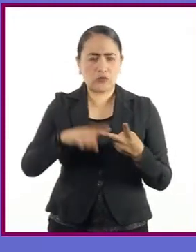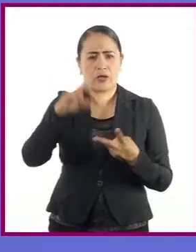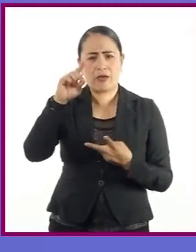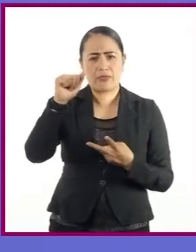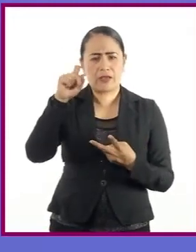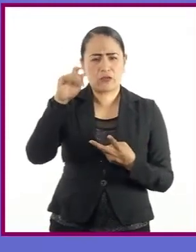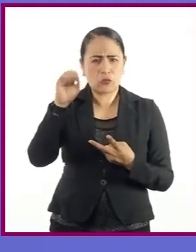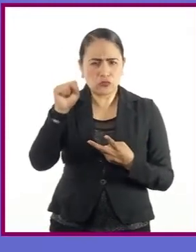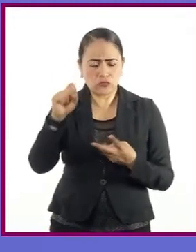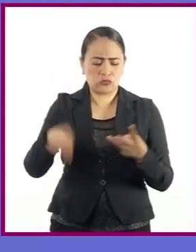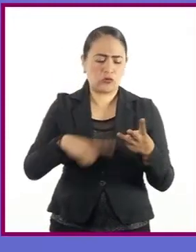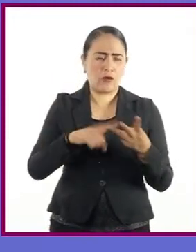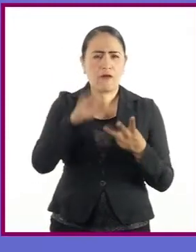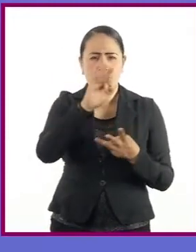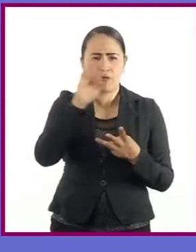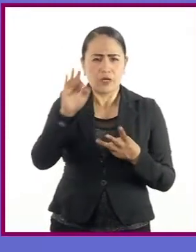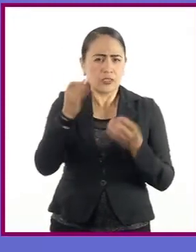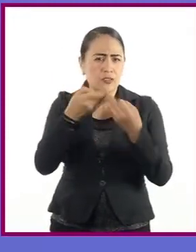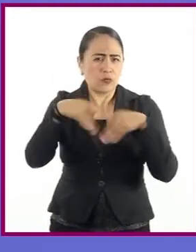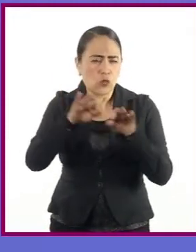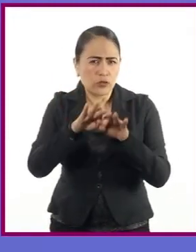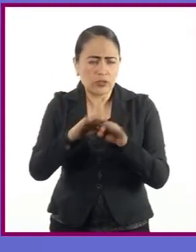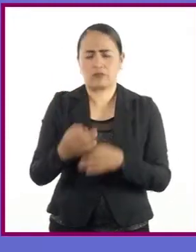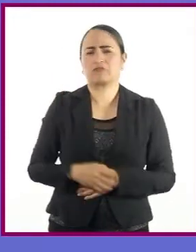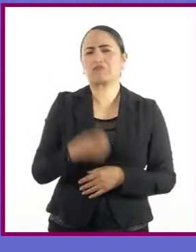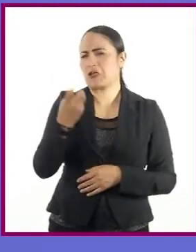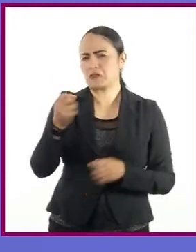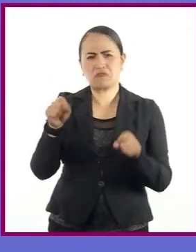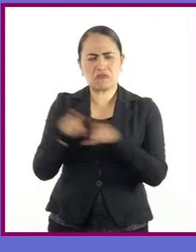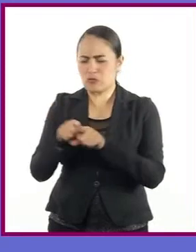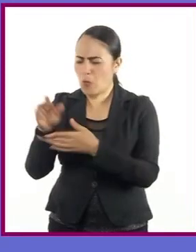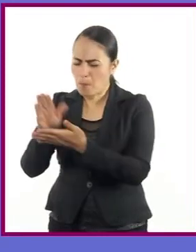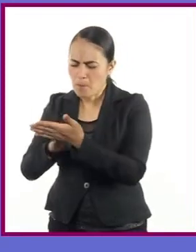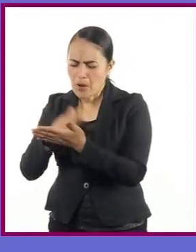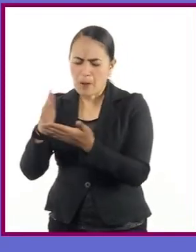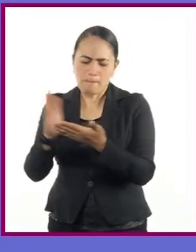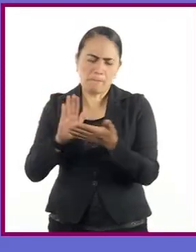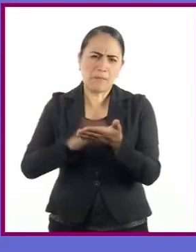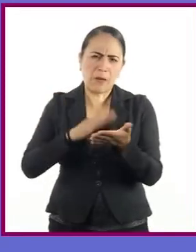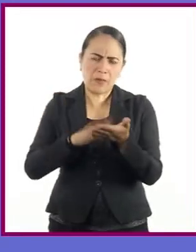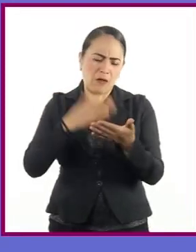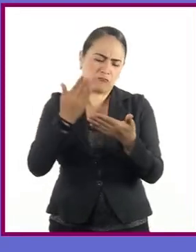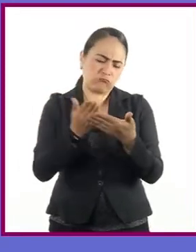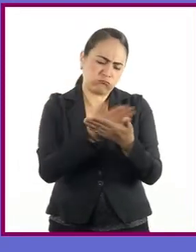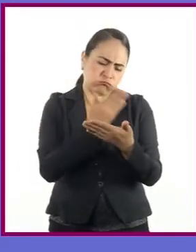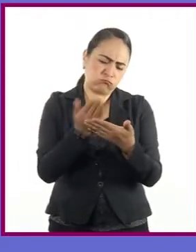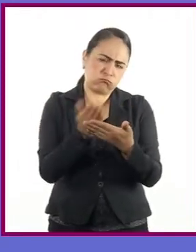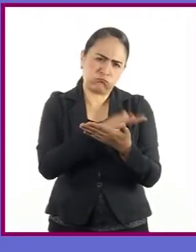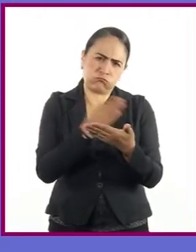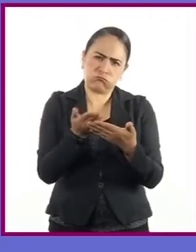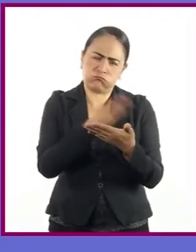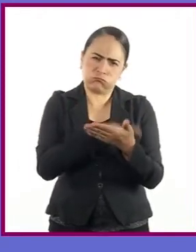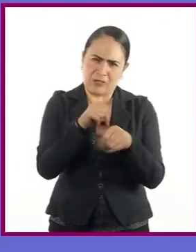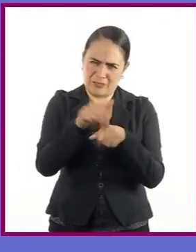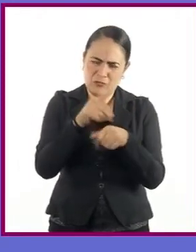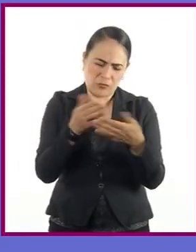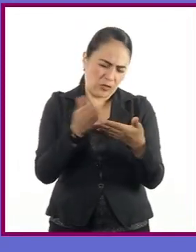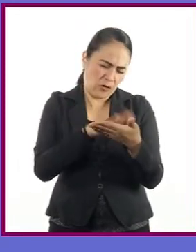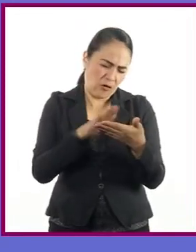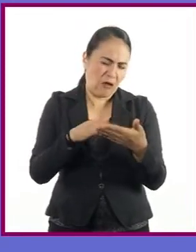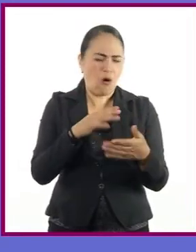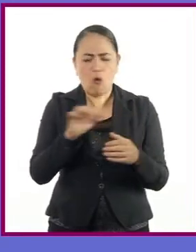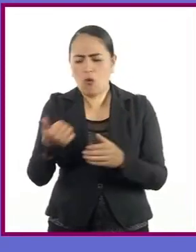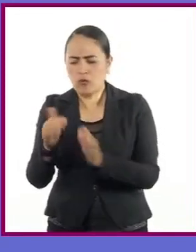clave. Podemos repetirlo rápidamente en diferentes páginas o bien en otros libros para darnos una idea general de